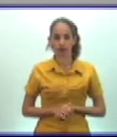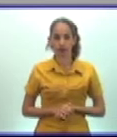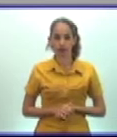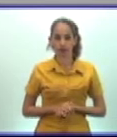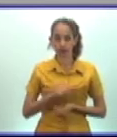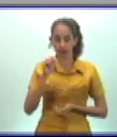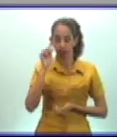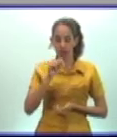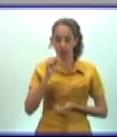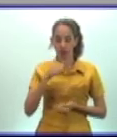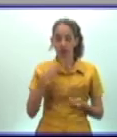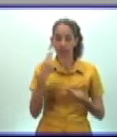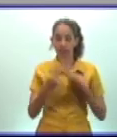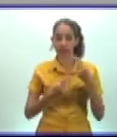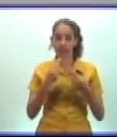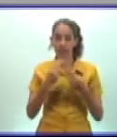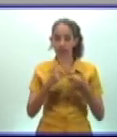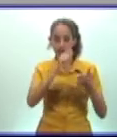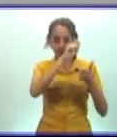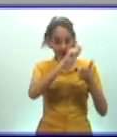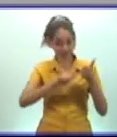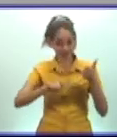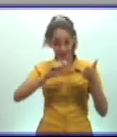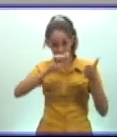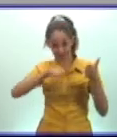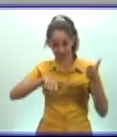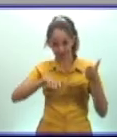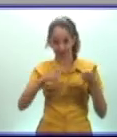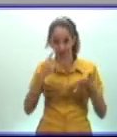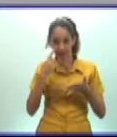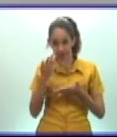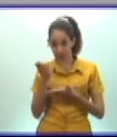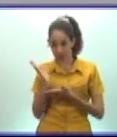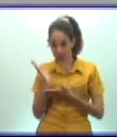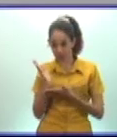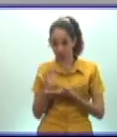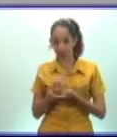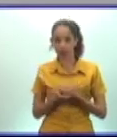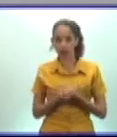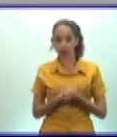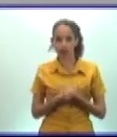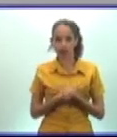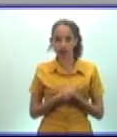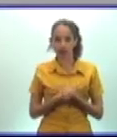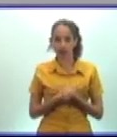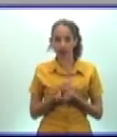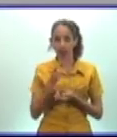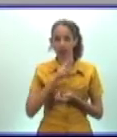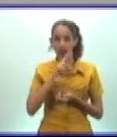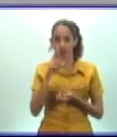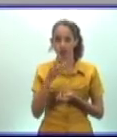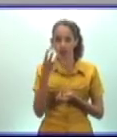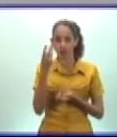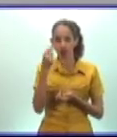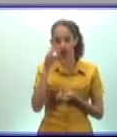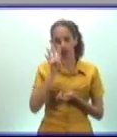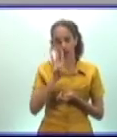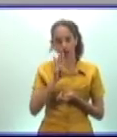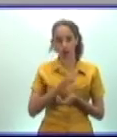Simplificamos el 6 con la fracción y obtenemos 4. Y dentro del